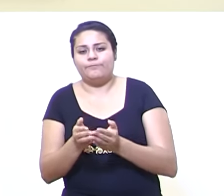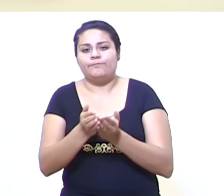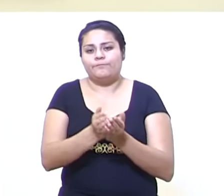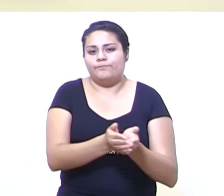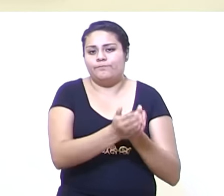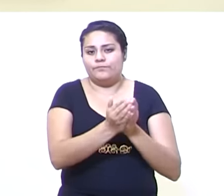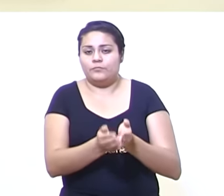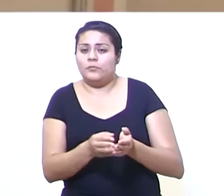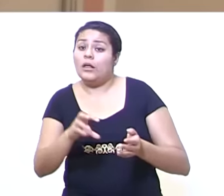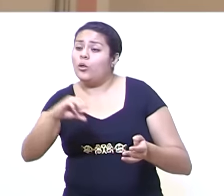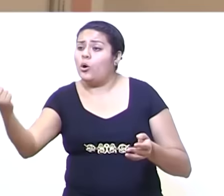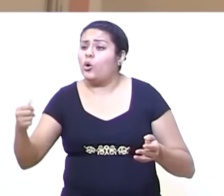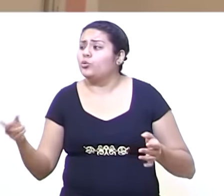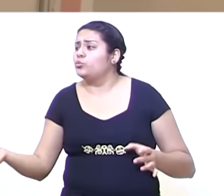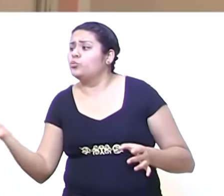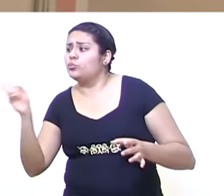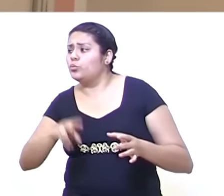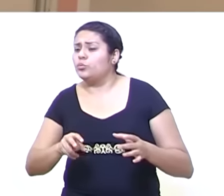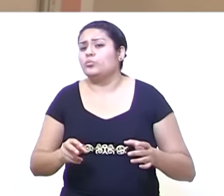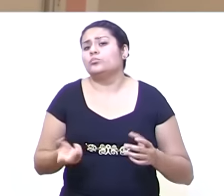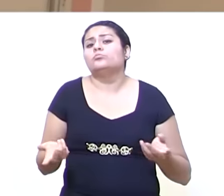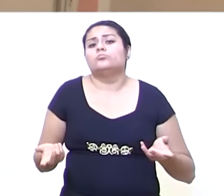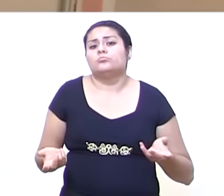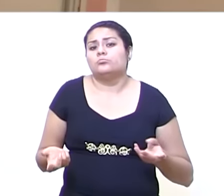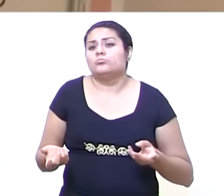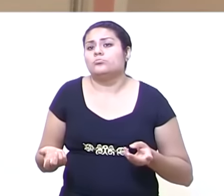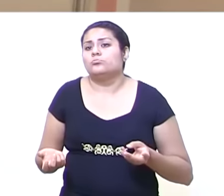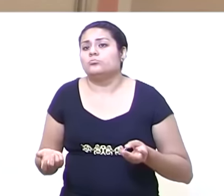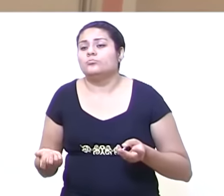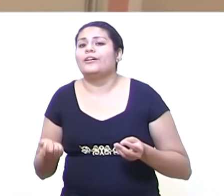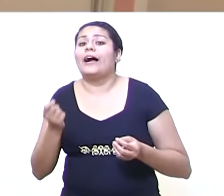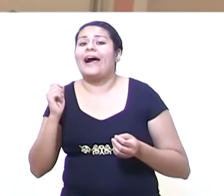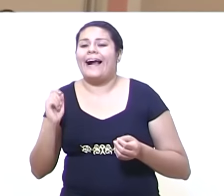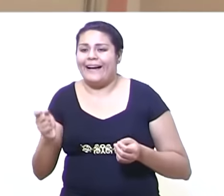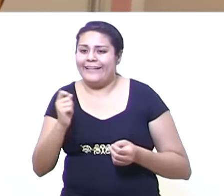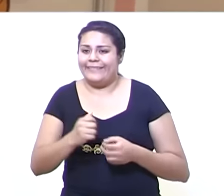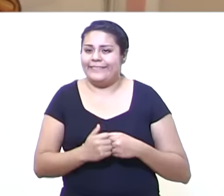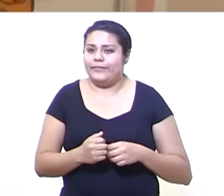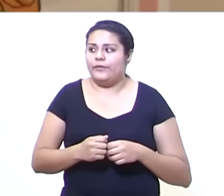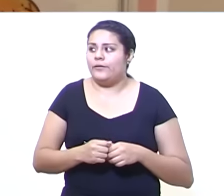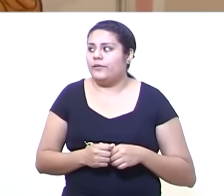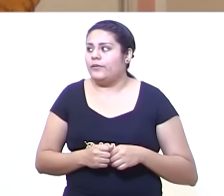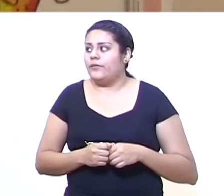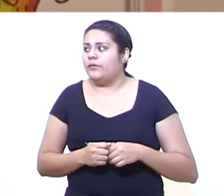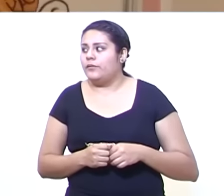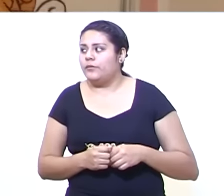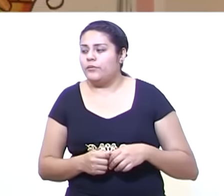Observa la imagen. ¿Qué son? ¡Exacto! Son unos